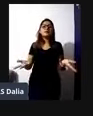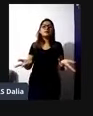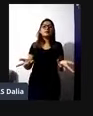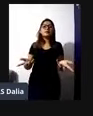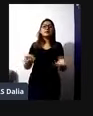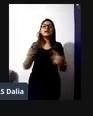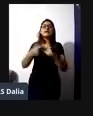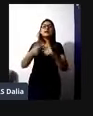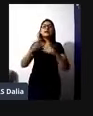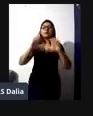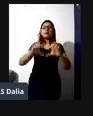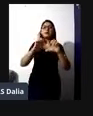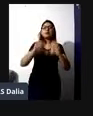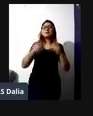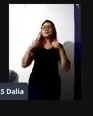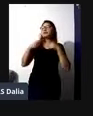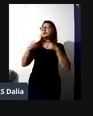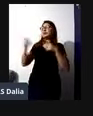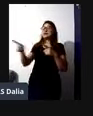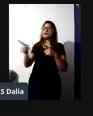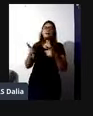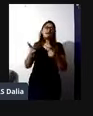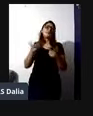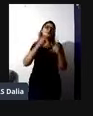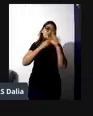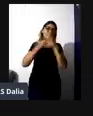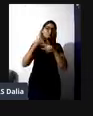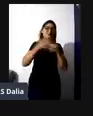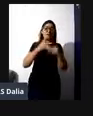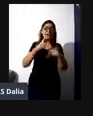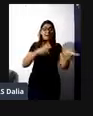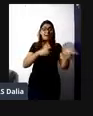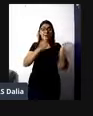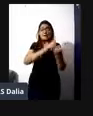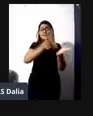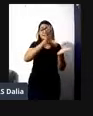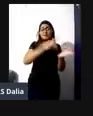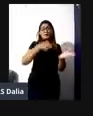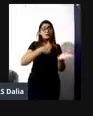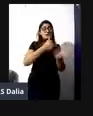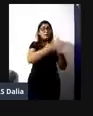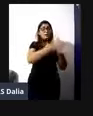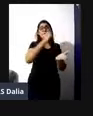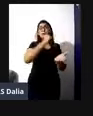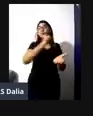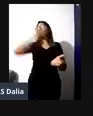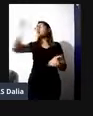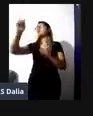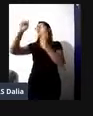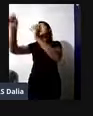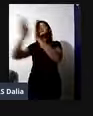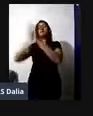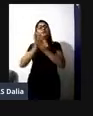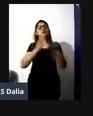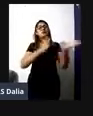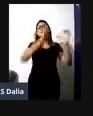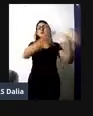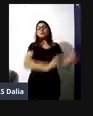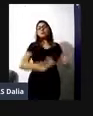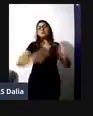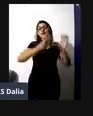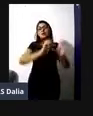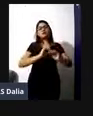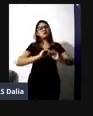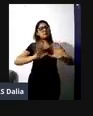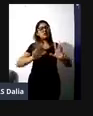familiar cercano, para el cuidador, de dejar a la persona con discapacidad en manos de alguien más? Es un cúmulo de preocupaciones,